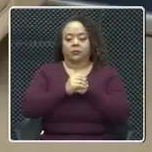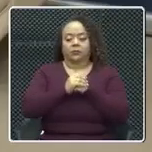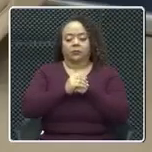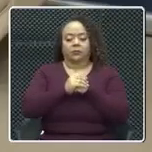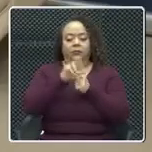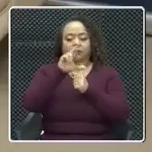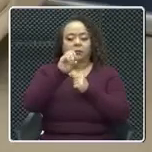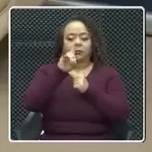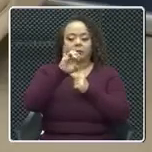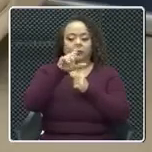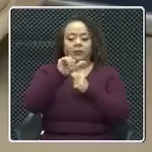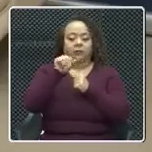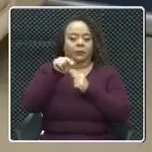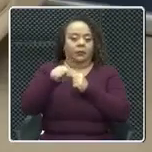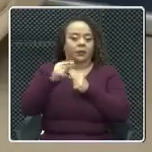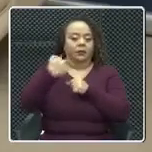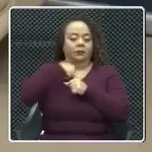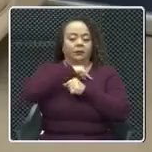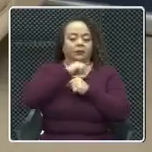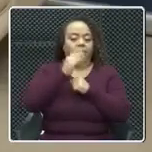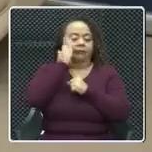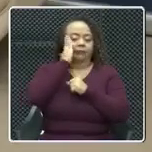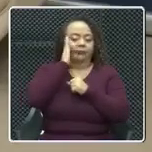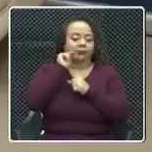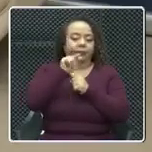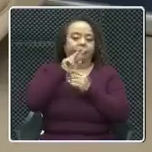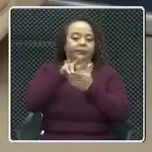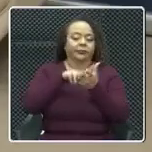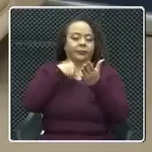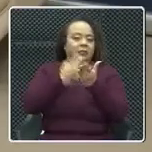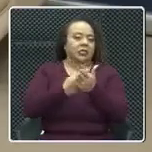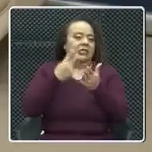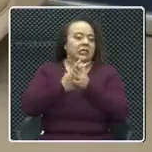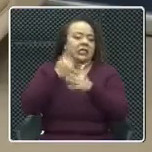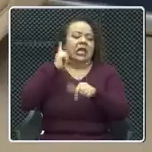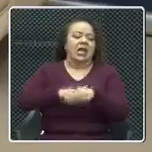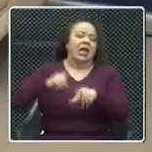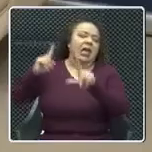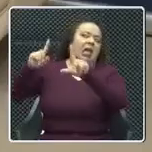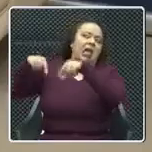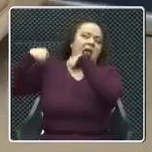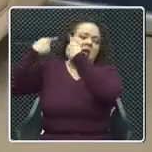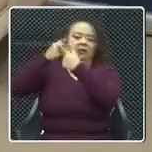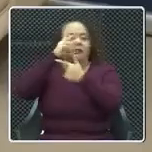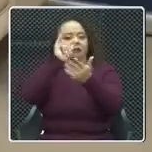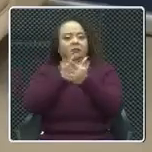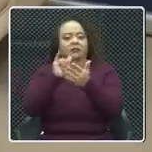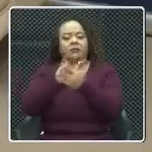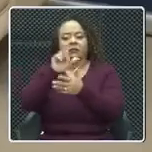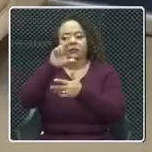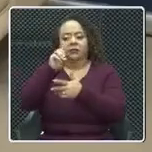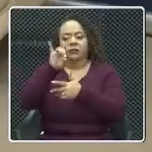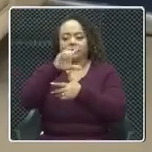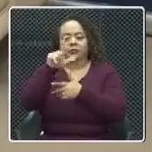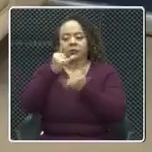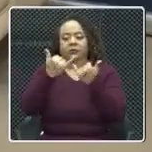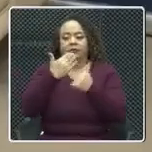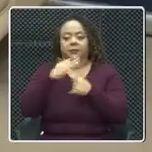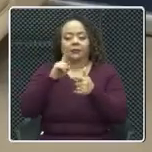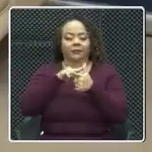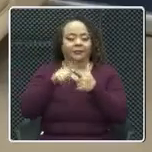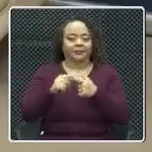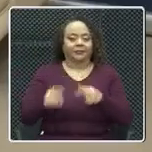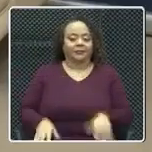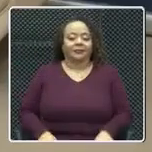rodilla de Errol? Si es que más bien nosotros sabíamos que él se había caído hace mucho tiempo y esa rodilla ya le había quedado mal, ¿verdad? Y entonces uno